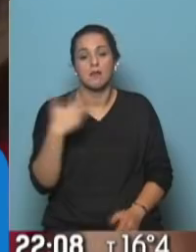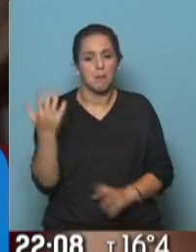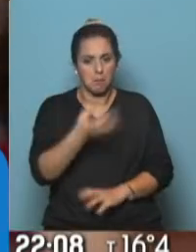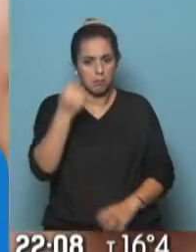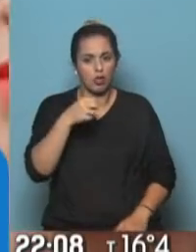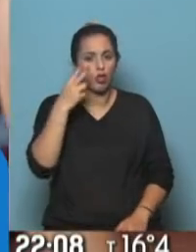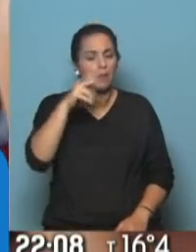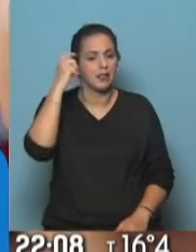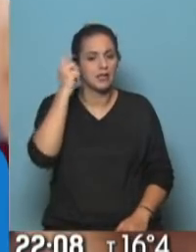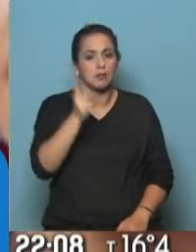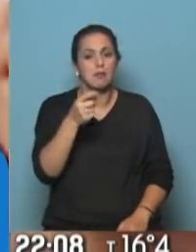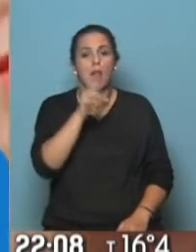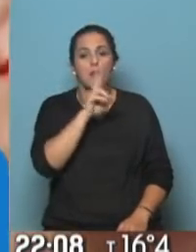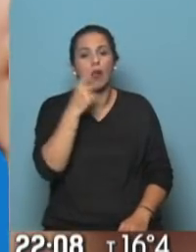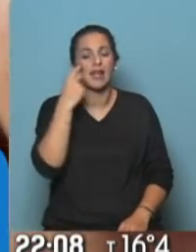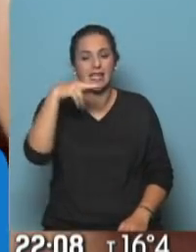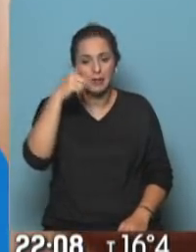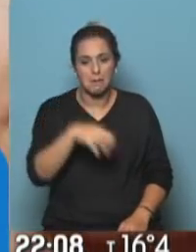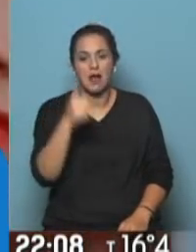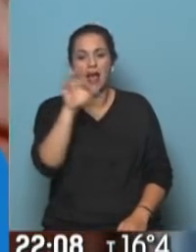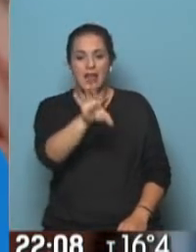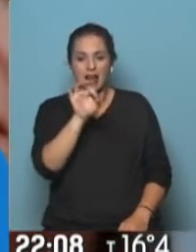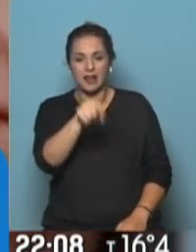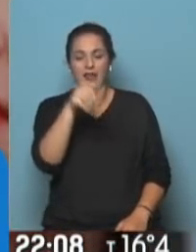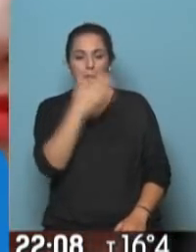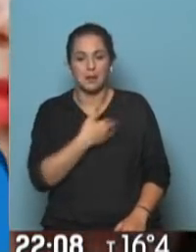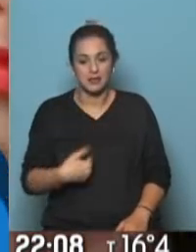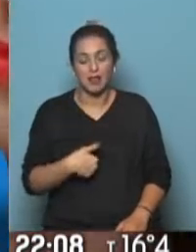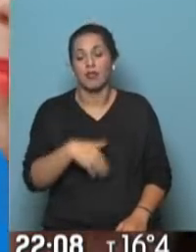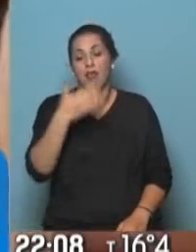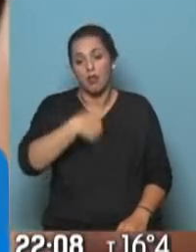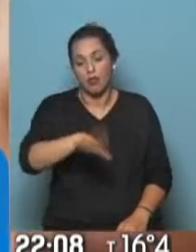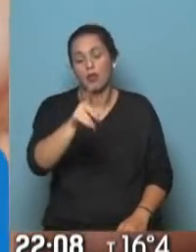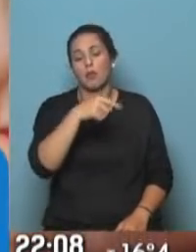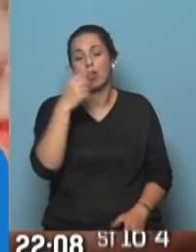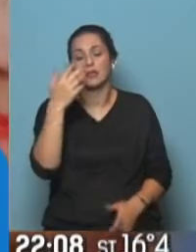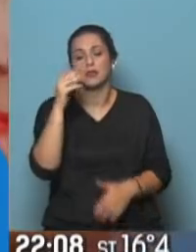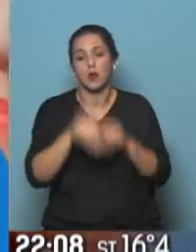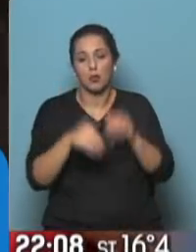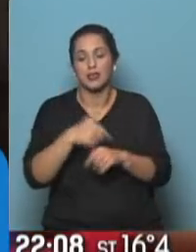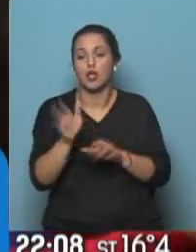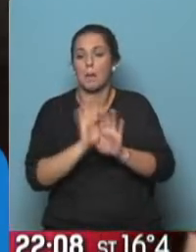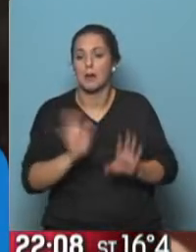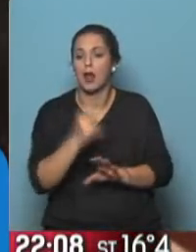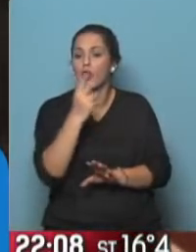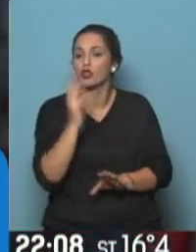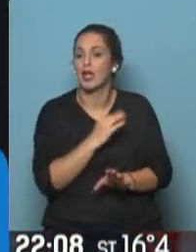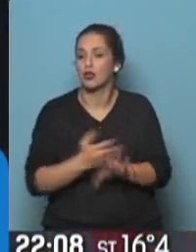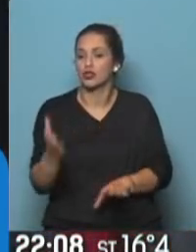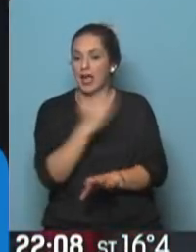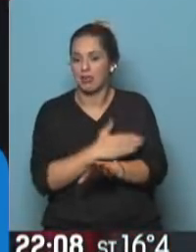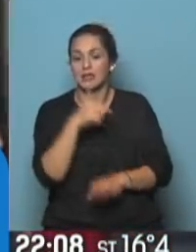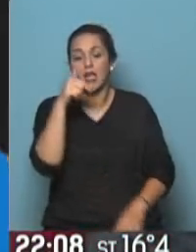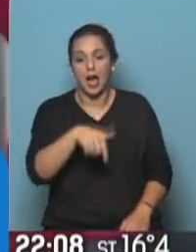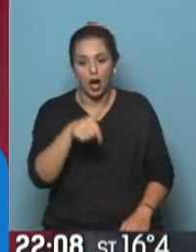2010, cuando Dilma Rousseff fue elegida presidenta. Sin embargo, su candidatura se preparó con 2 años de antelación.